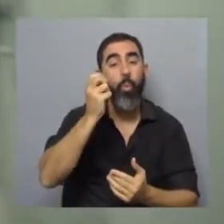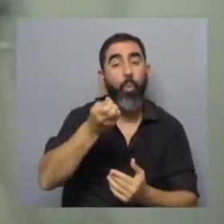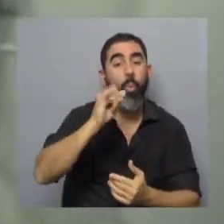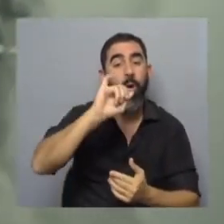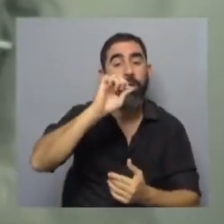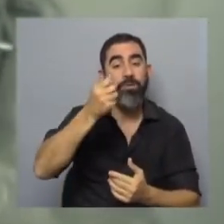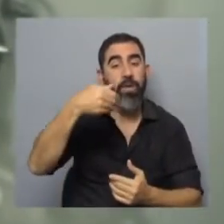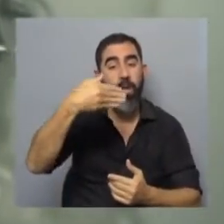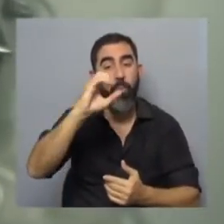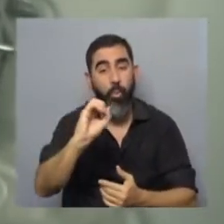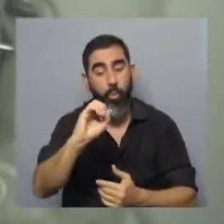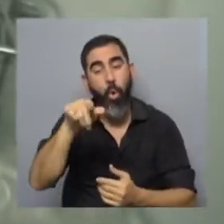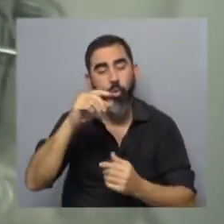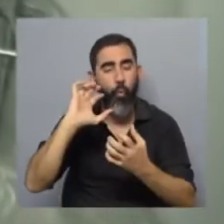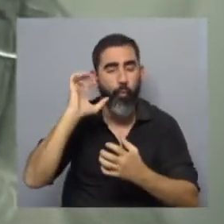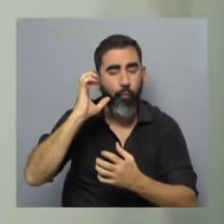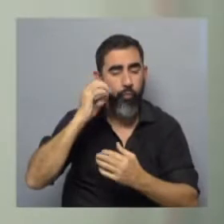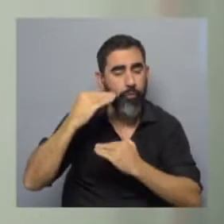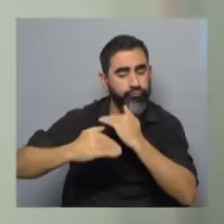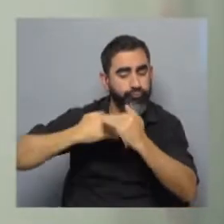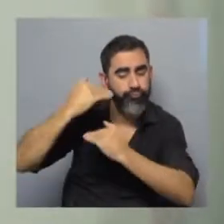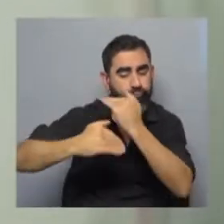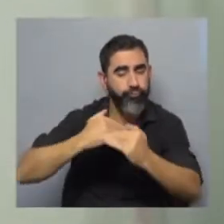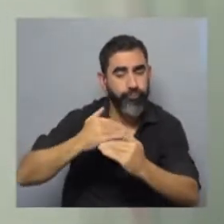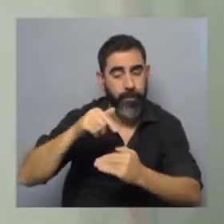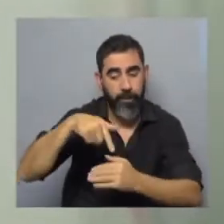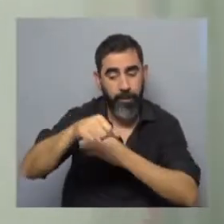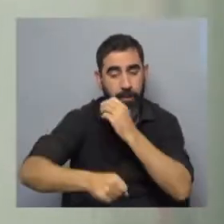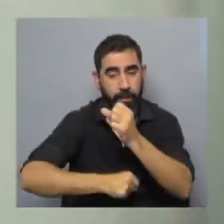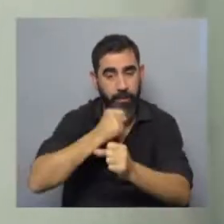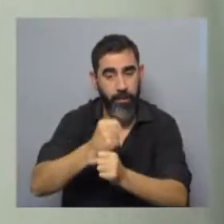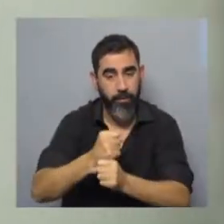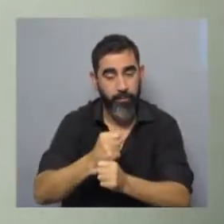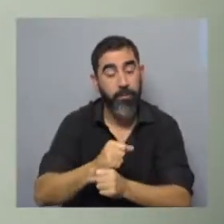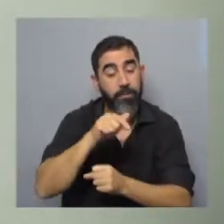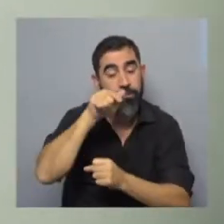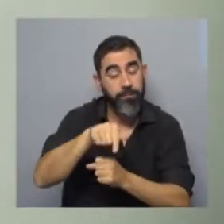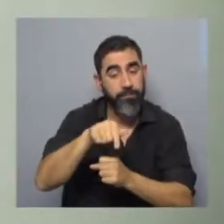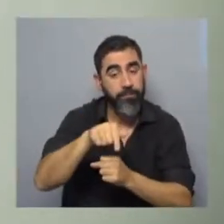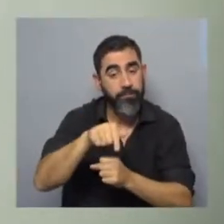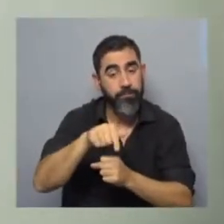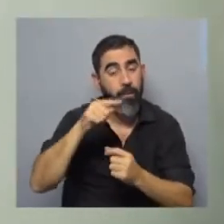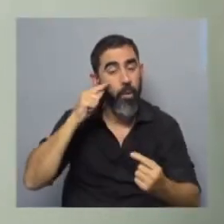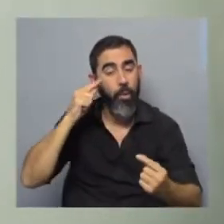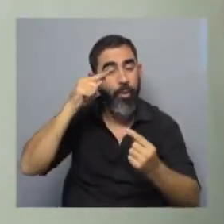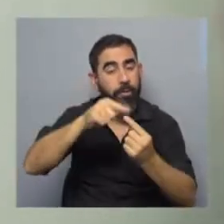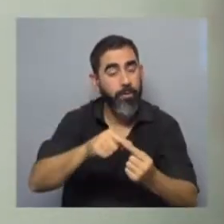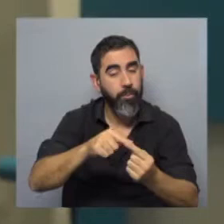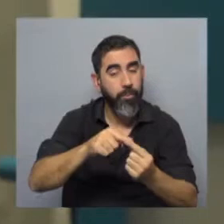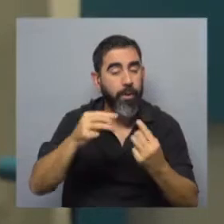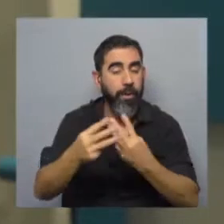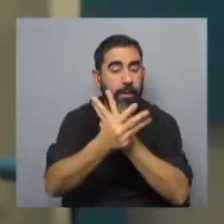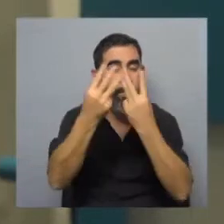y otros frutos nativos que se va a desarrollar en este año. Y que ahí los objetivos grandes